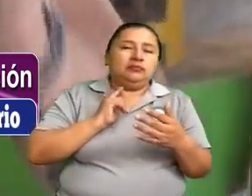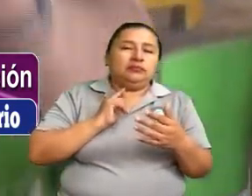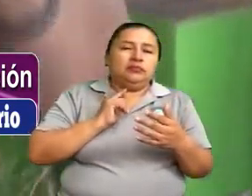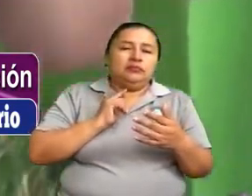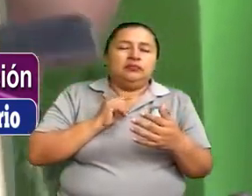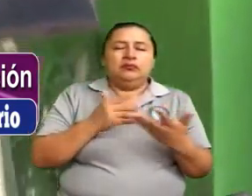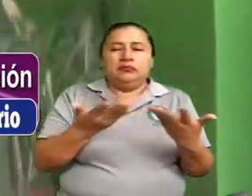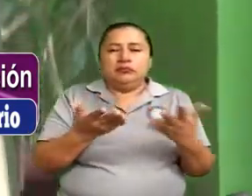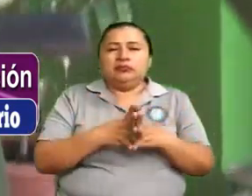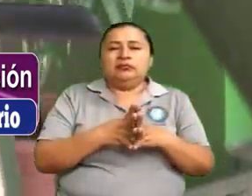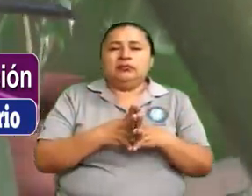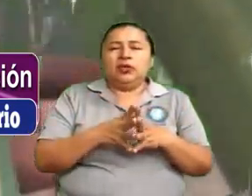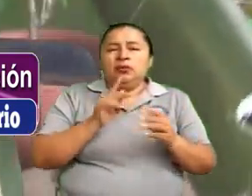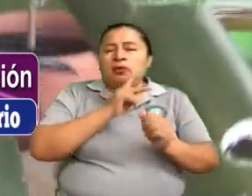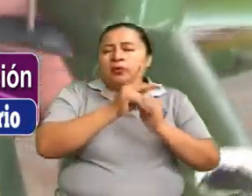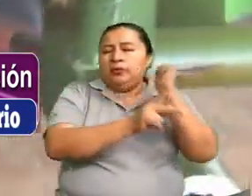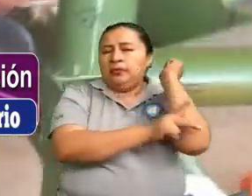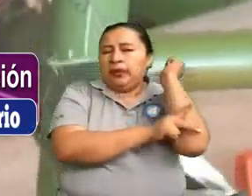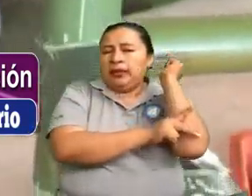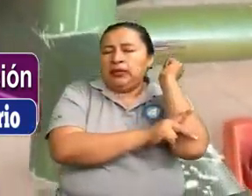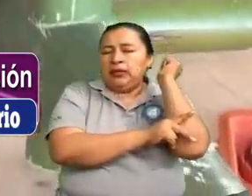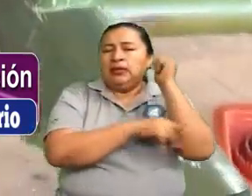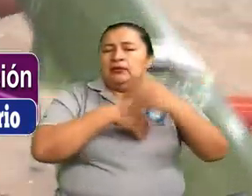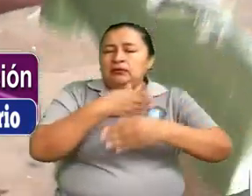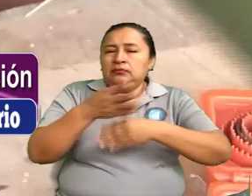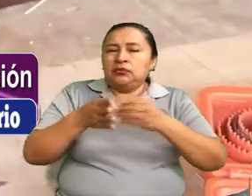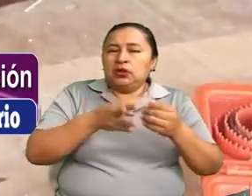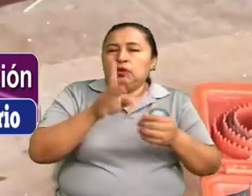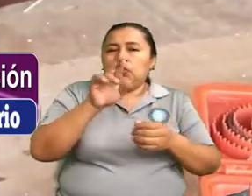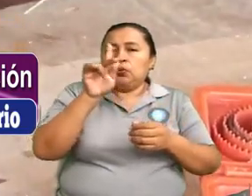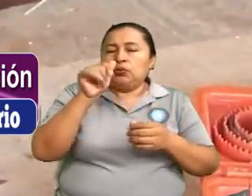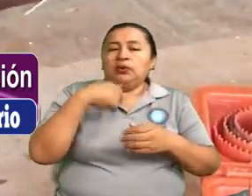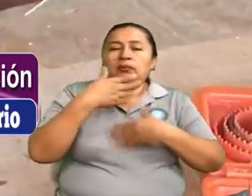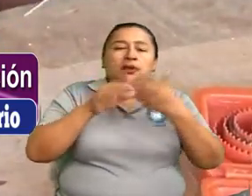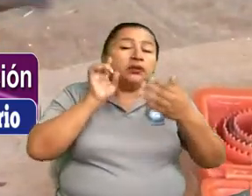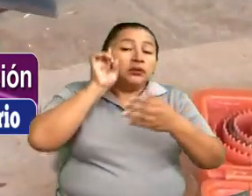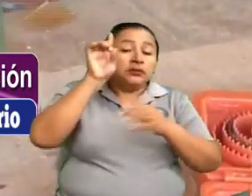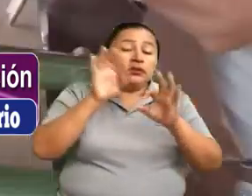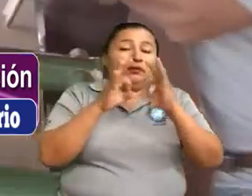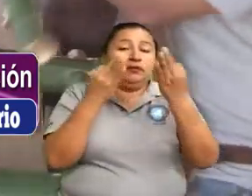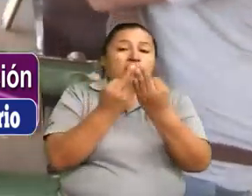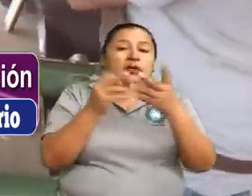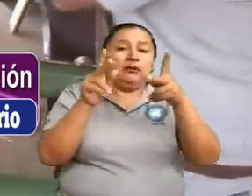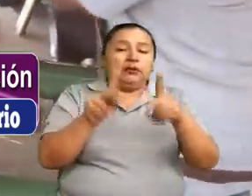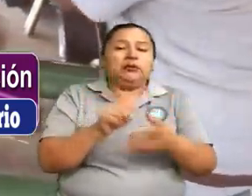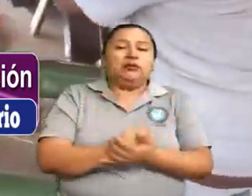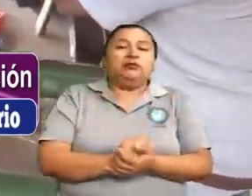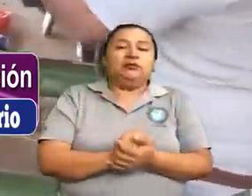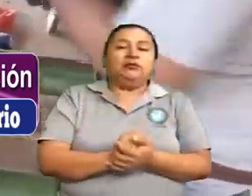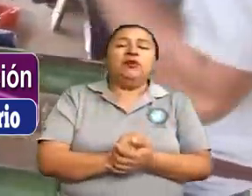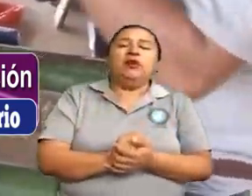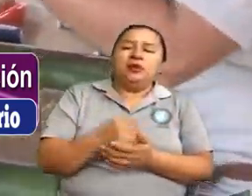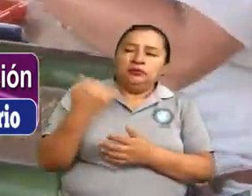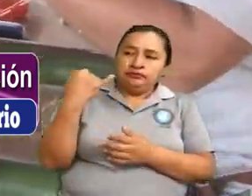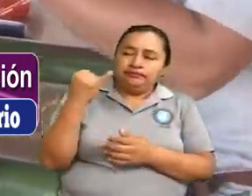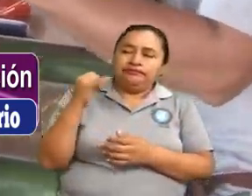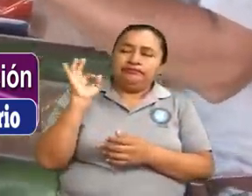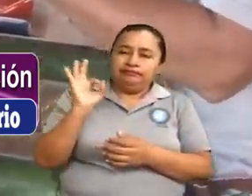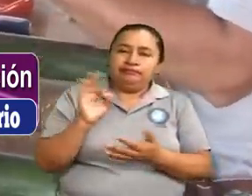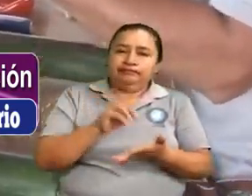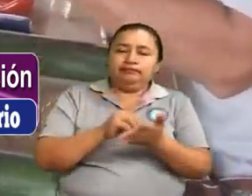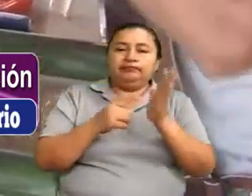Somos un país que va dando la ruta para el desarrollo de la familia y de las personas. Y sin duda alguna también un